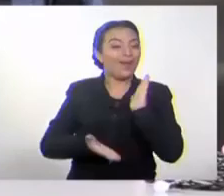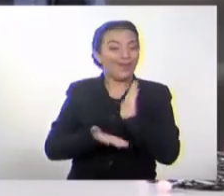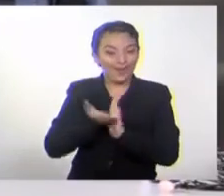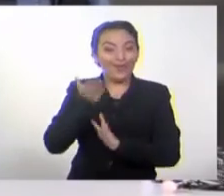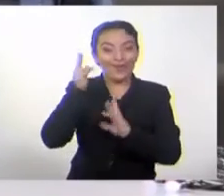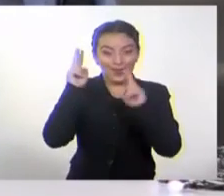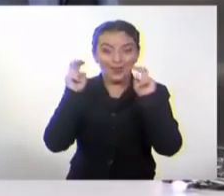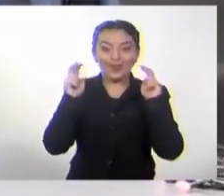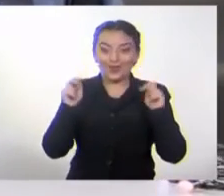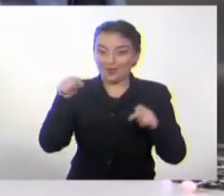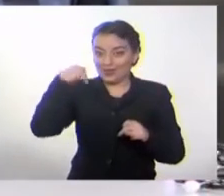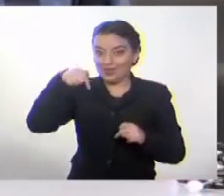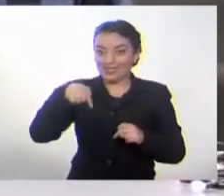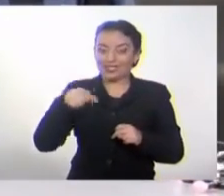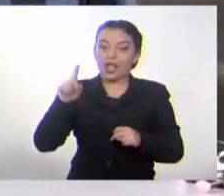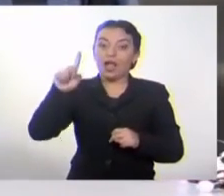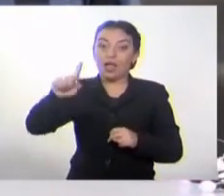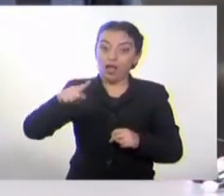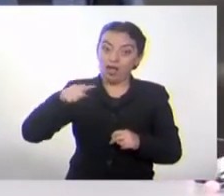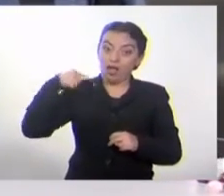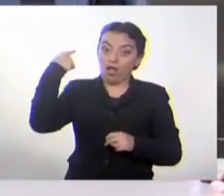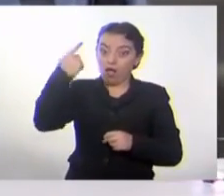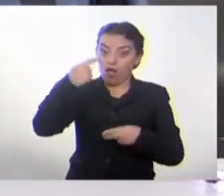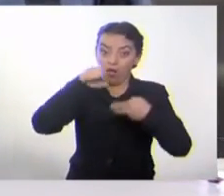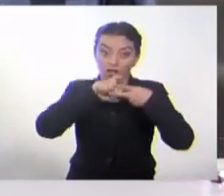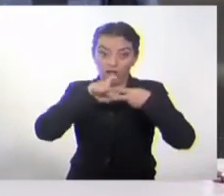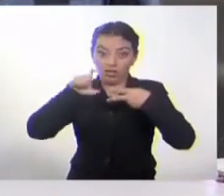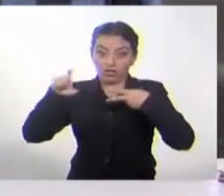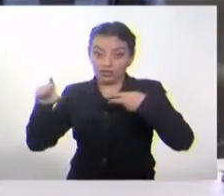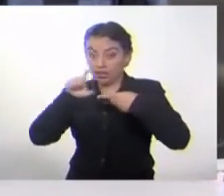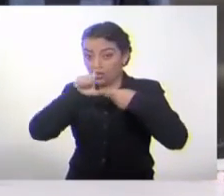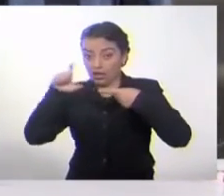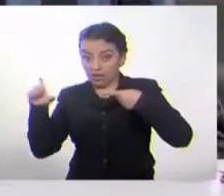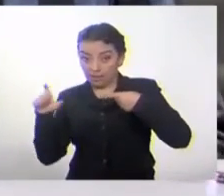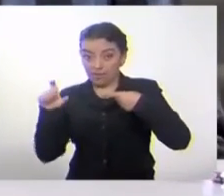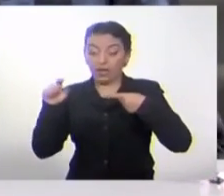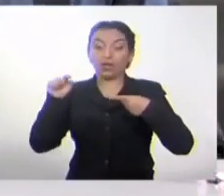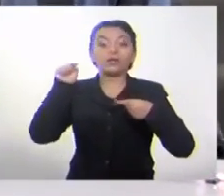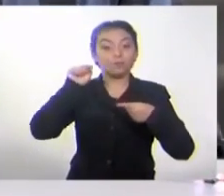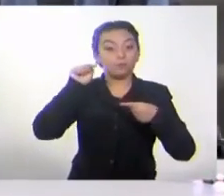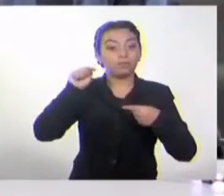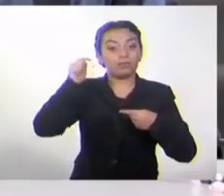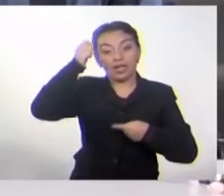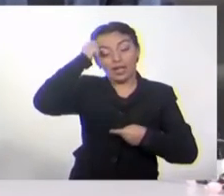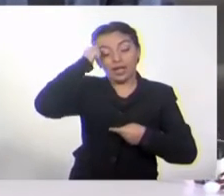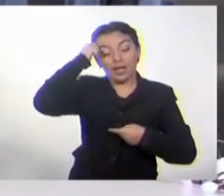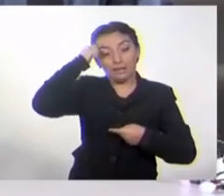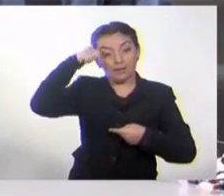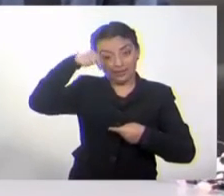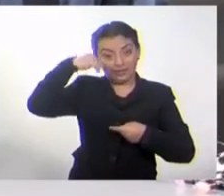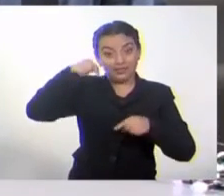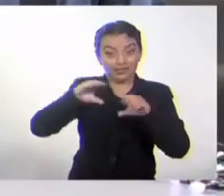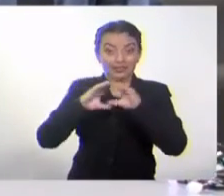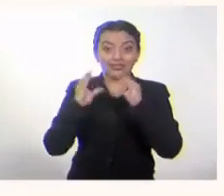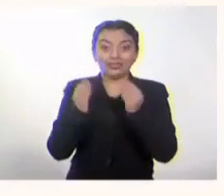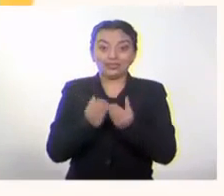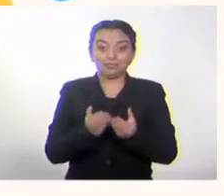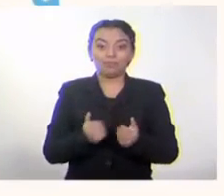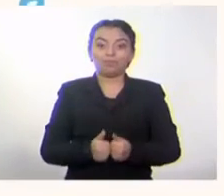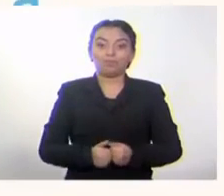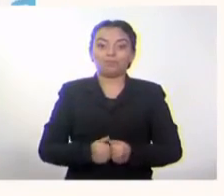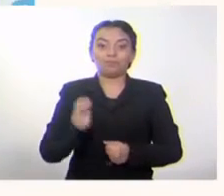próxima semana vuelvas a sintonizarnos para seguir aprendiendo en este espacio. Muchas gracias.